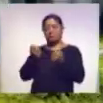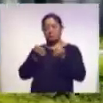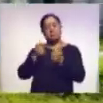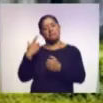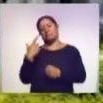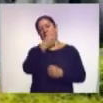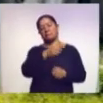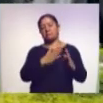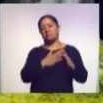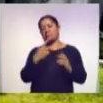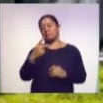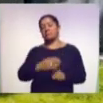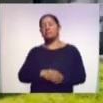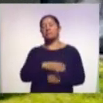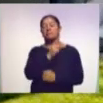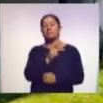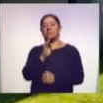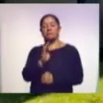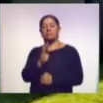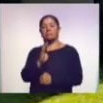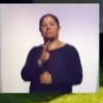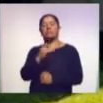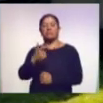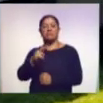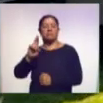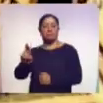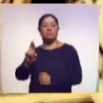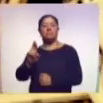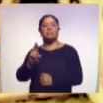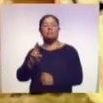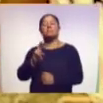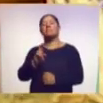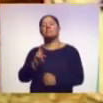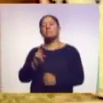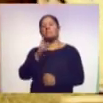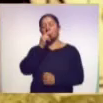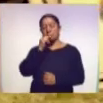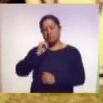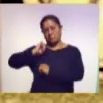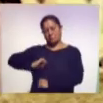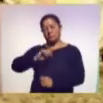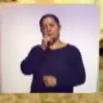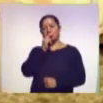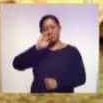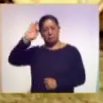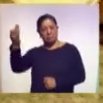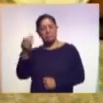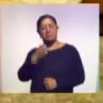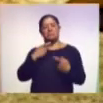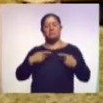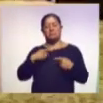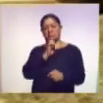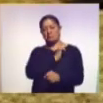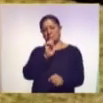Policía Federal Ministerial de la Fiscalía General de la República en Tlaxcala, en coordinación con elementos de la Guardia Nacional, Policía Federal y peritos especializados en diferentes